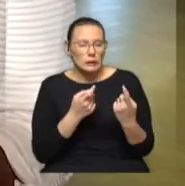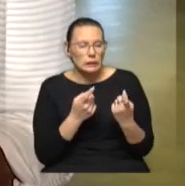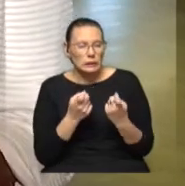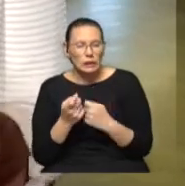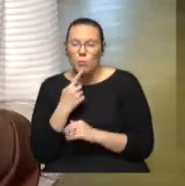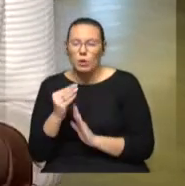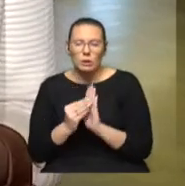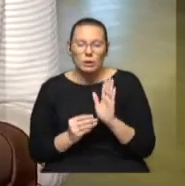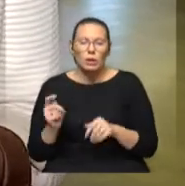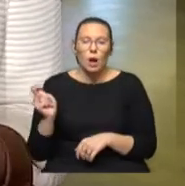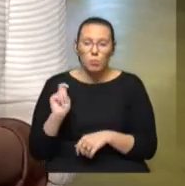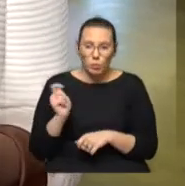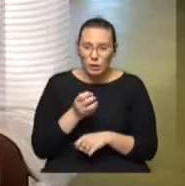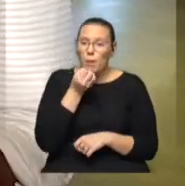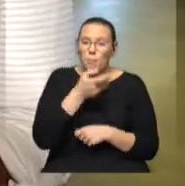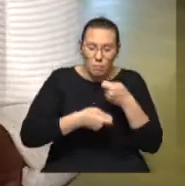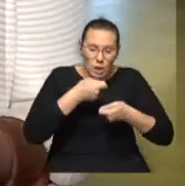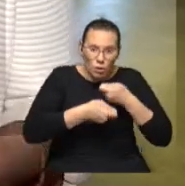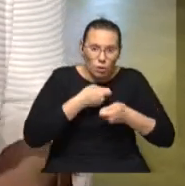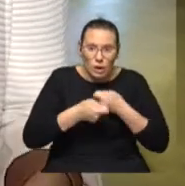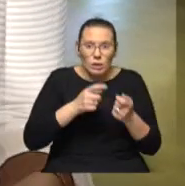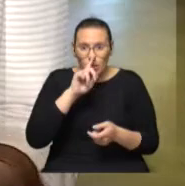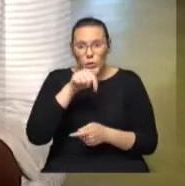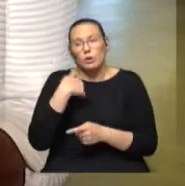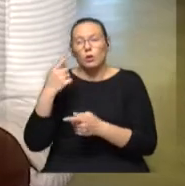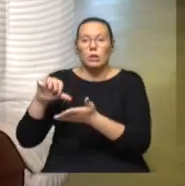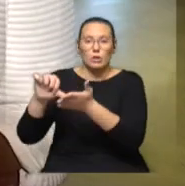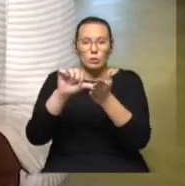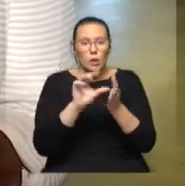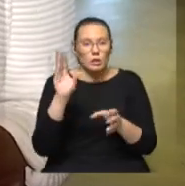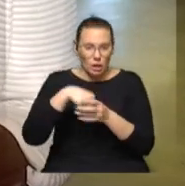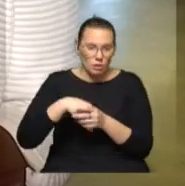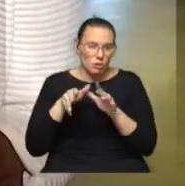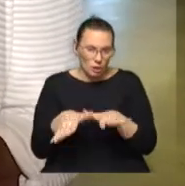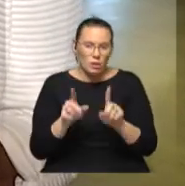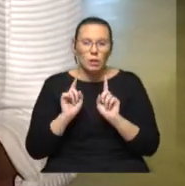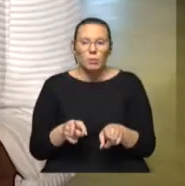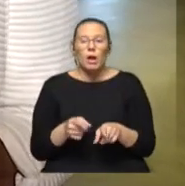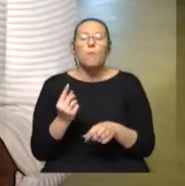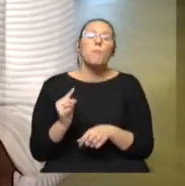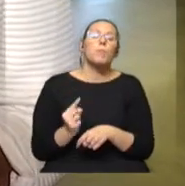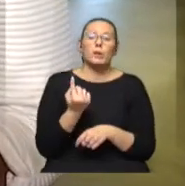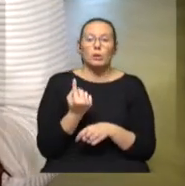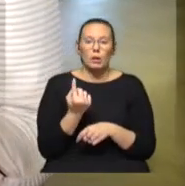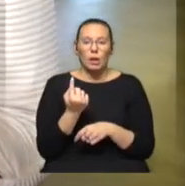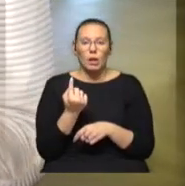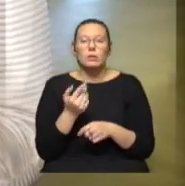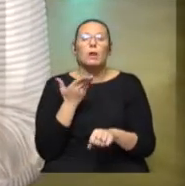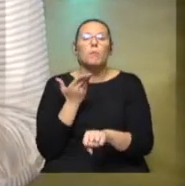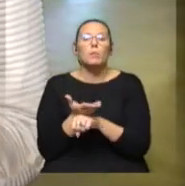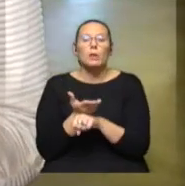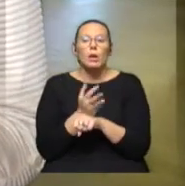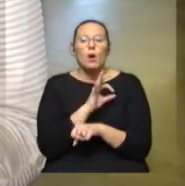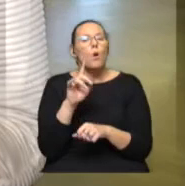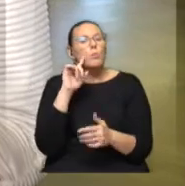políticas públicas de Montevideo y de todas las ciudades amigas y socias que forman parte de estas redes. ¿cuál es la prioridad en cuanto a lo que se le pide o